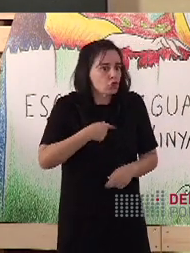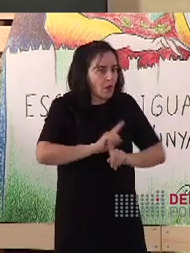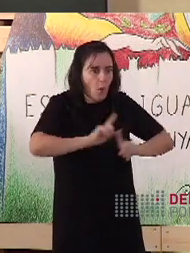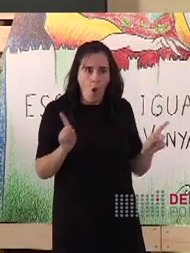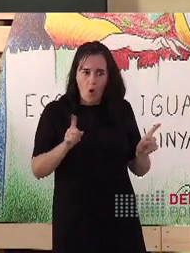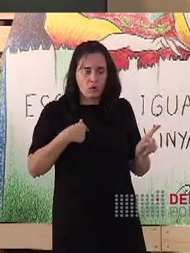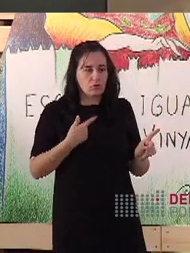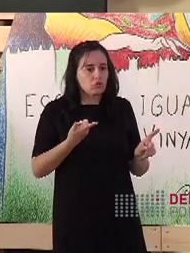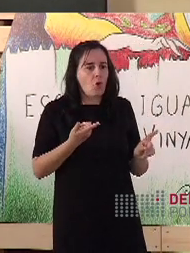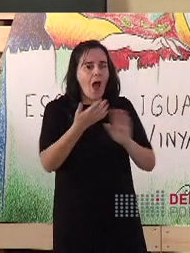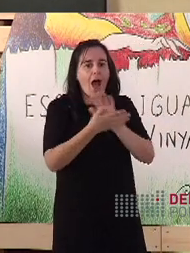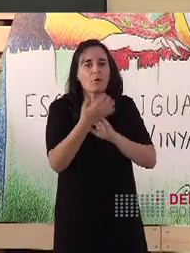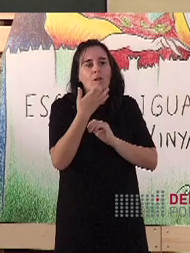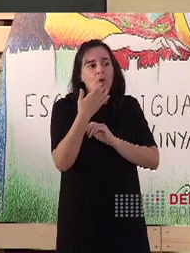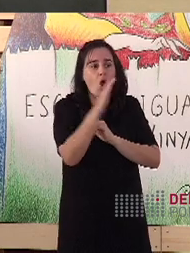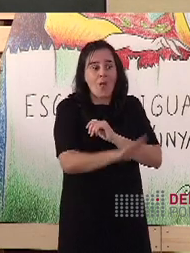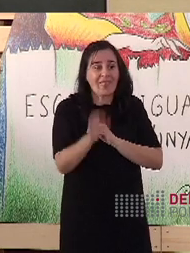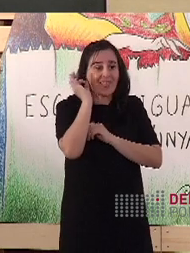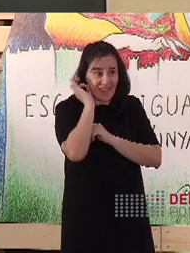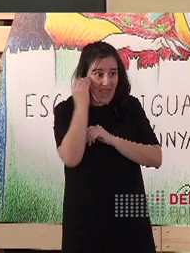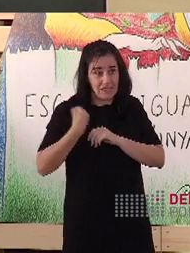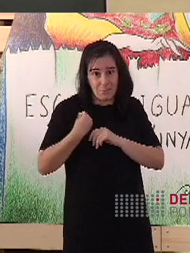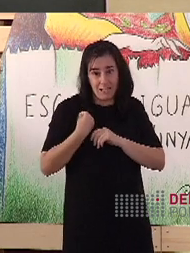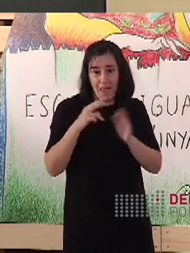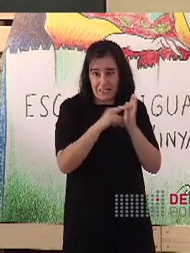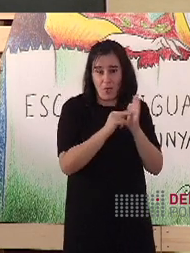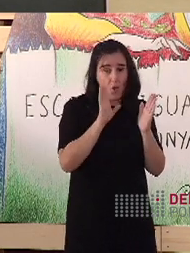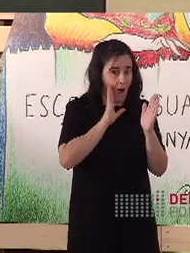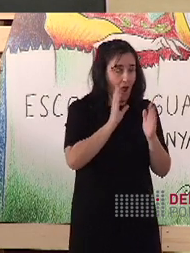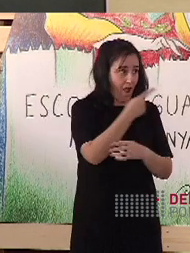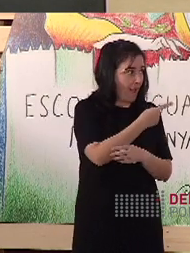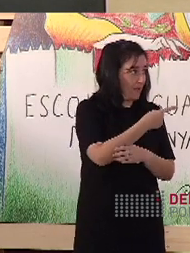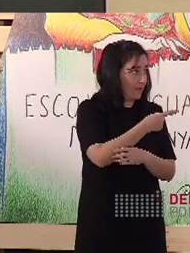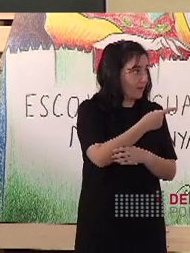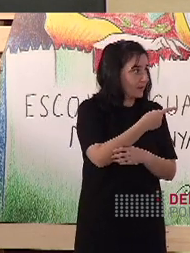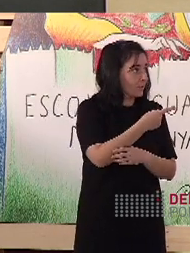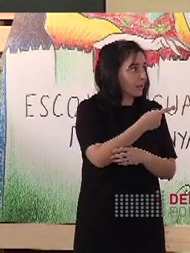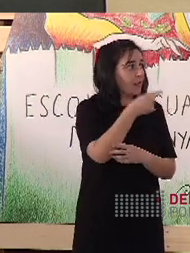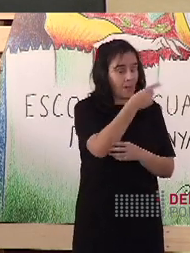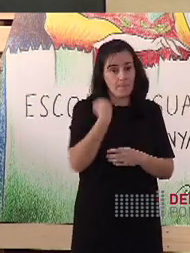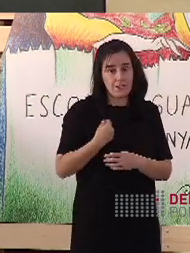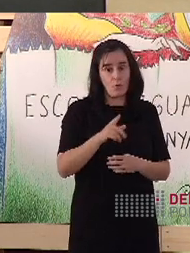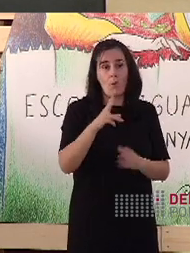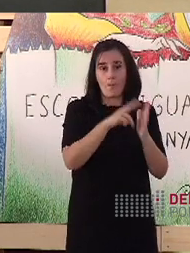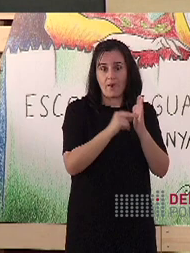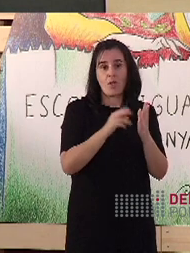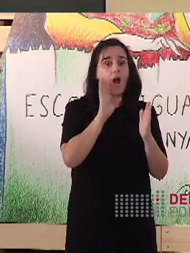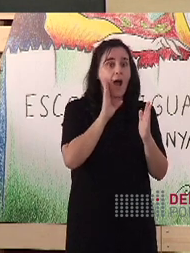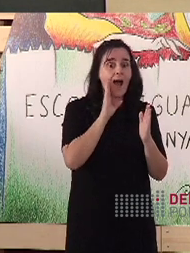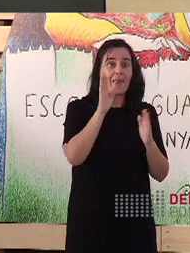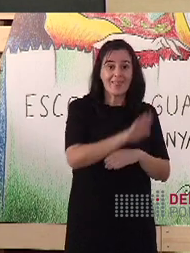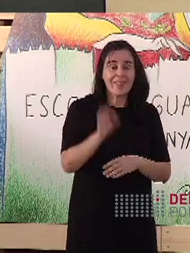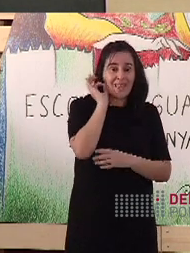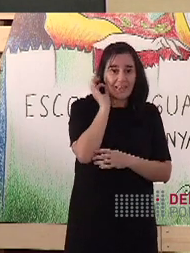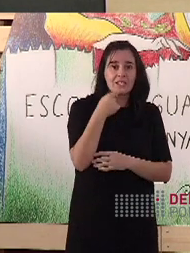Yo estoy hablando incluso de estas niñas que estaban hablando en el vídeo, por ejemplo. Ahí es donde quería ir. Estas niñas están hablando en el vídeo de que